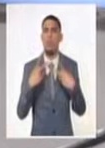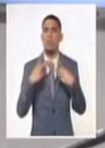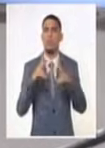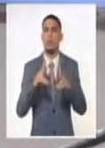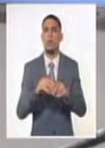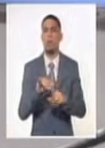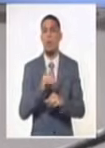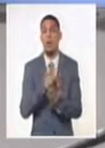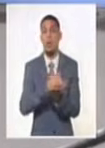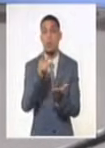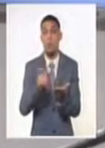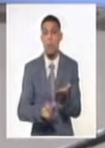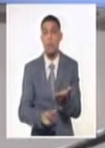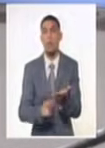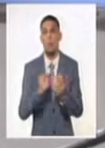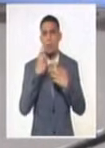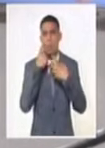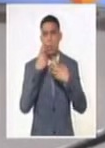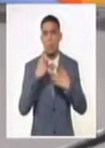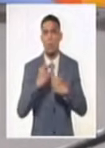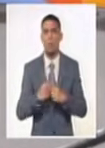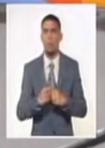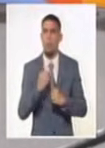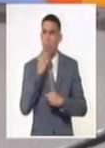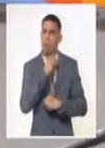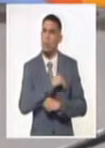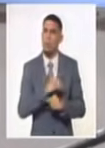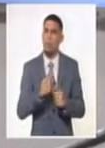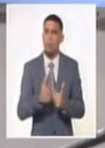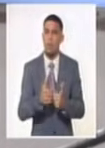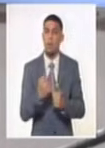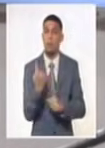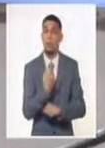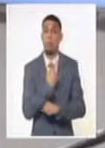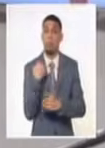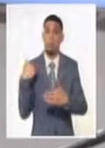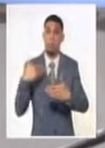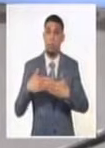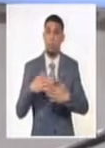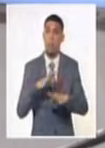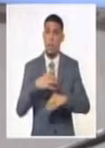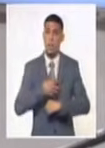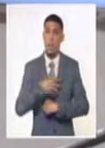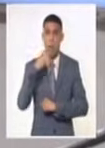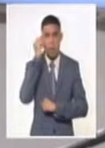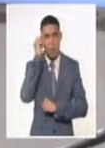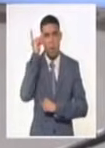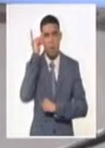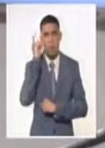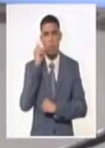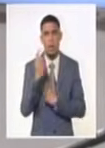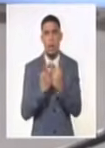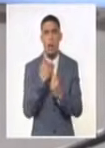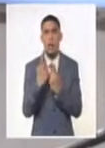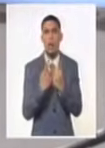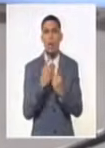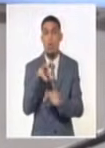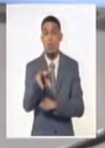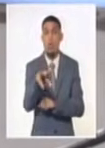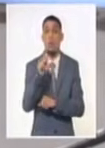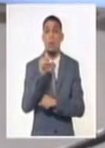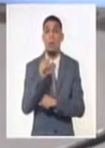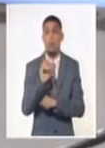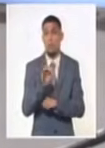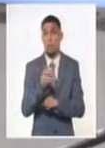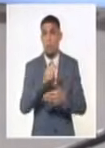tiempo, pero bueno, pueden tener también mucha tranquilidad porque tenemos mucha experiencia. Todo lo que se está ahora implementando no es absolutamente nuevo en ningún